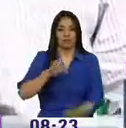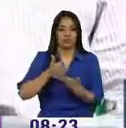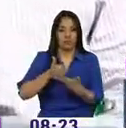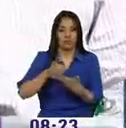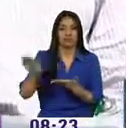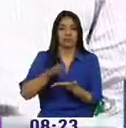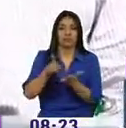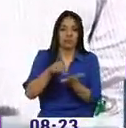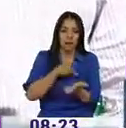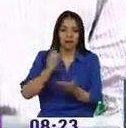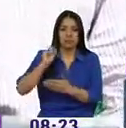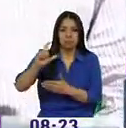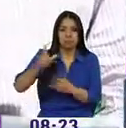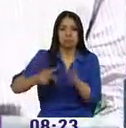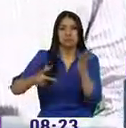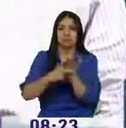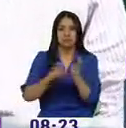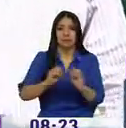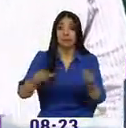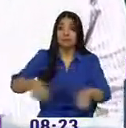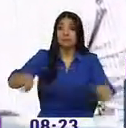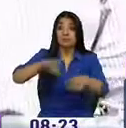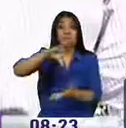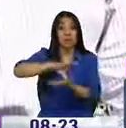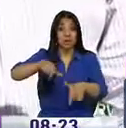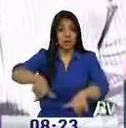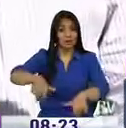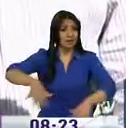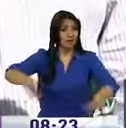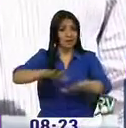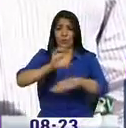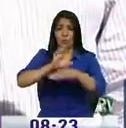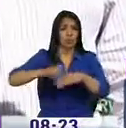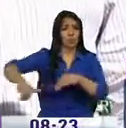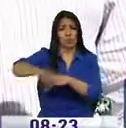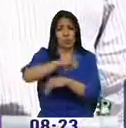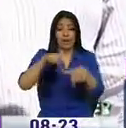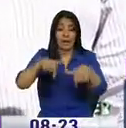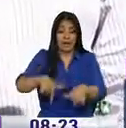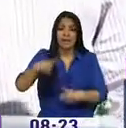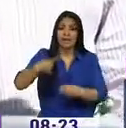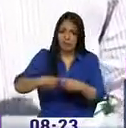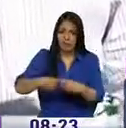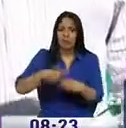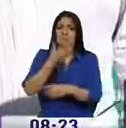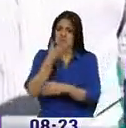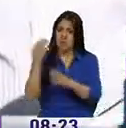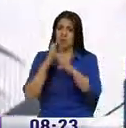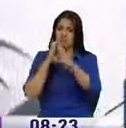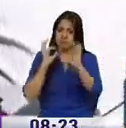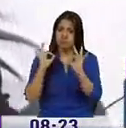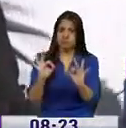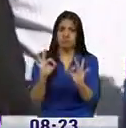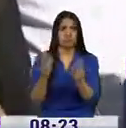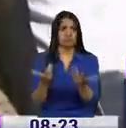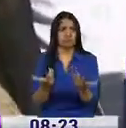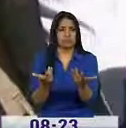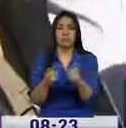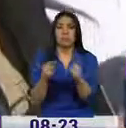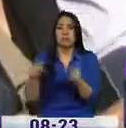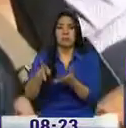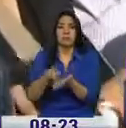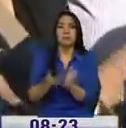tarifa. Cuestión que no le pasa a ninguna ciudad de nuestro país. Nosotros somos la ciudad que mejor parque automotor tenemos. Eso significa